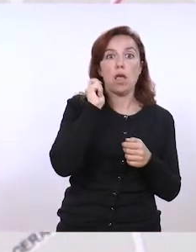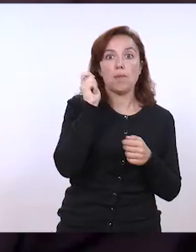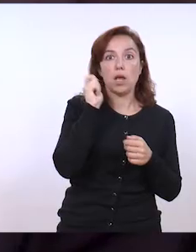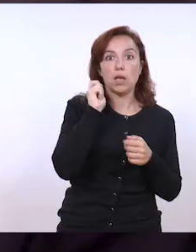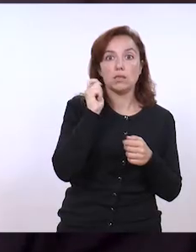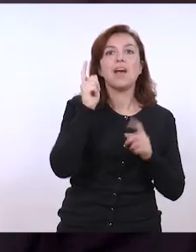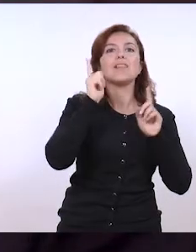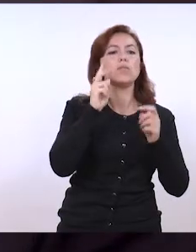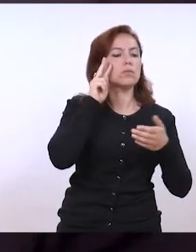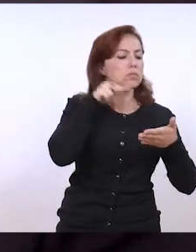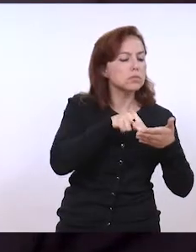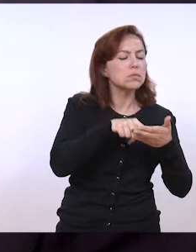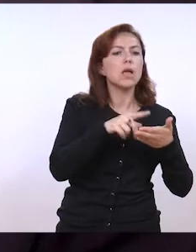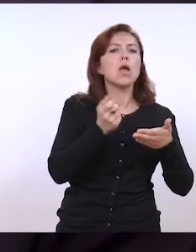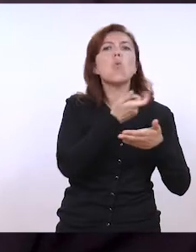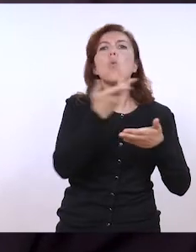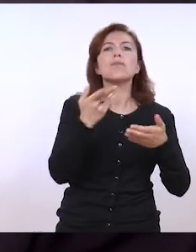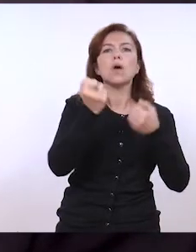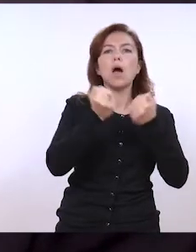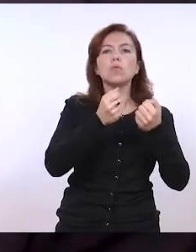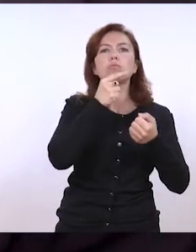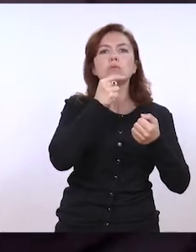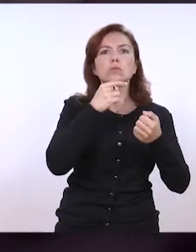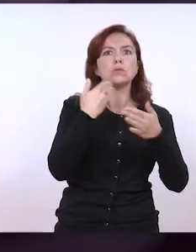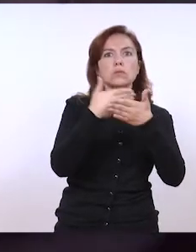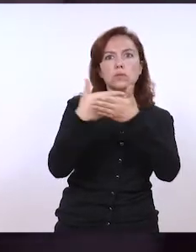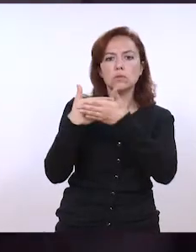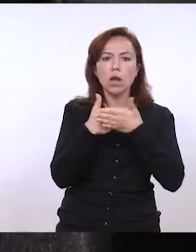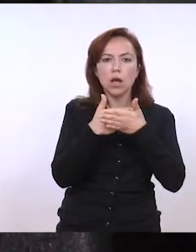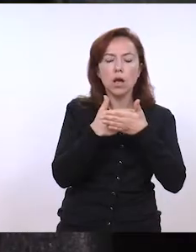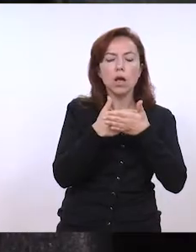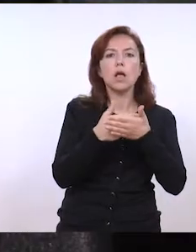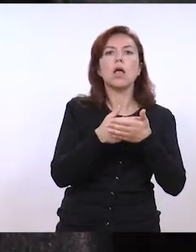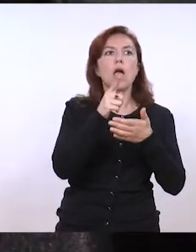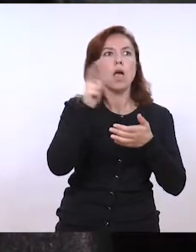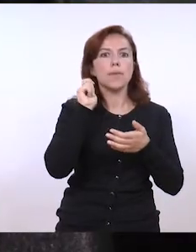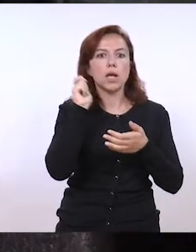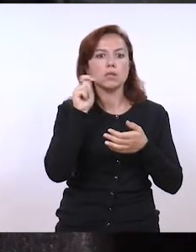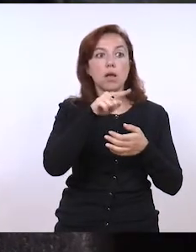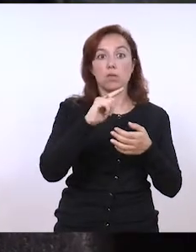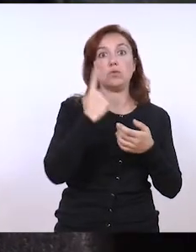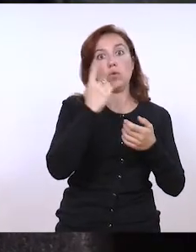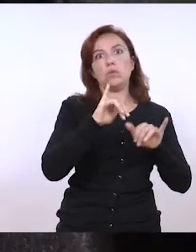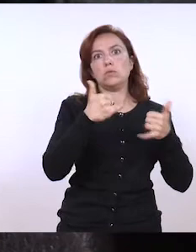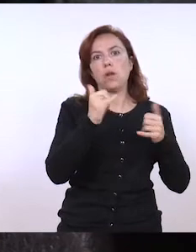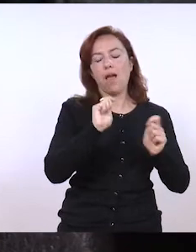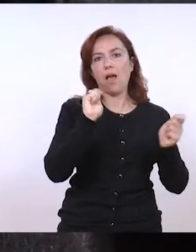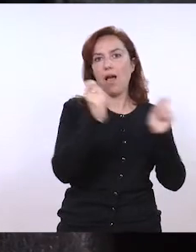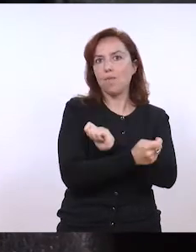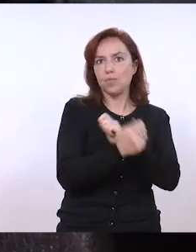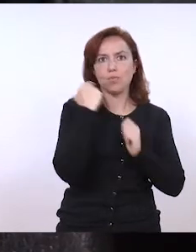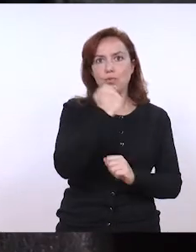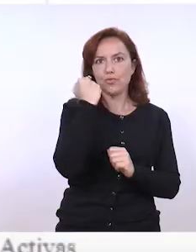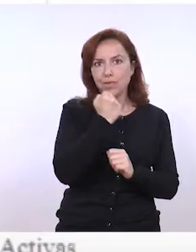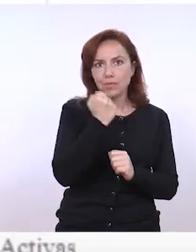los terminales que están operando en torno a esa emergencia. Ese es el primer ya gran avance que tenemos al